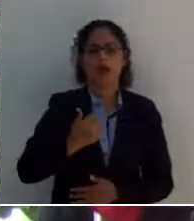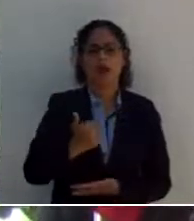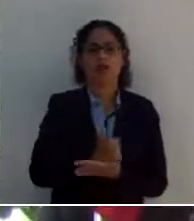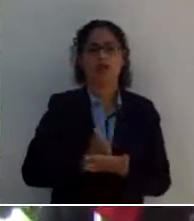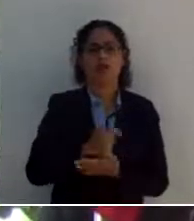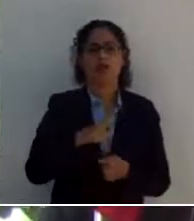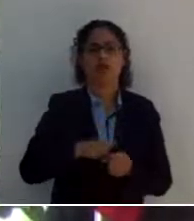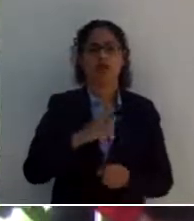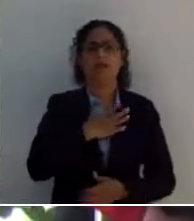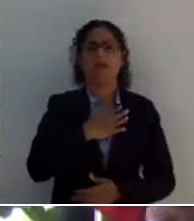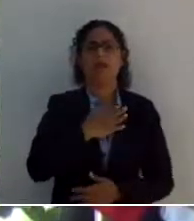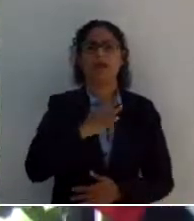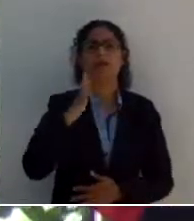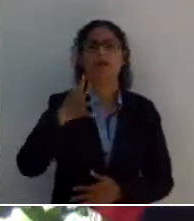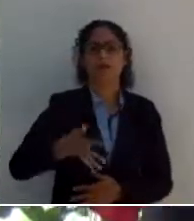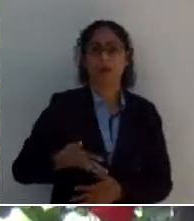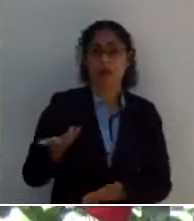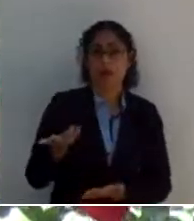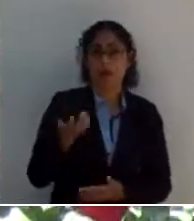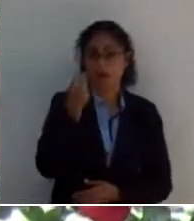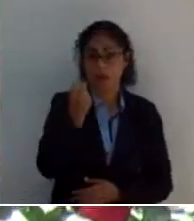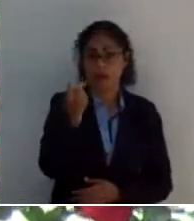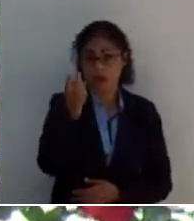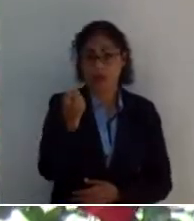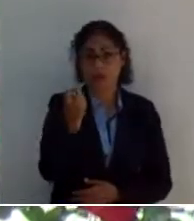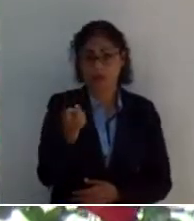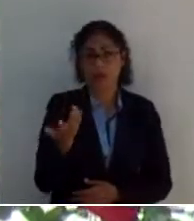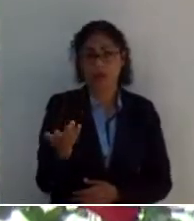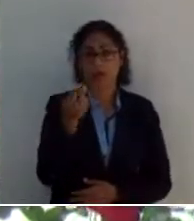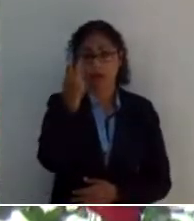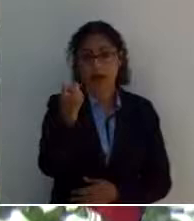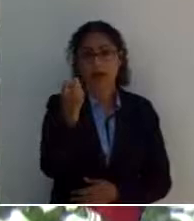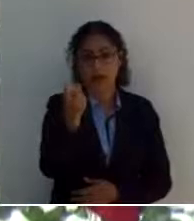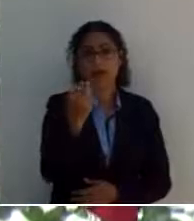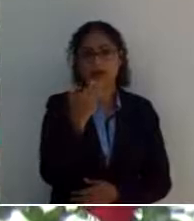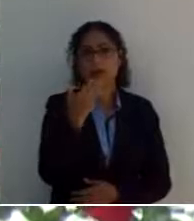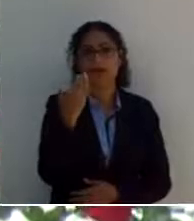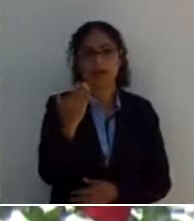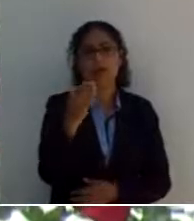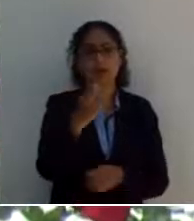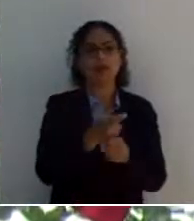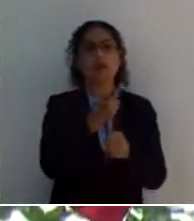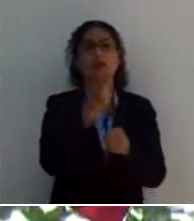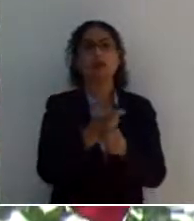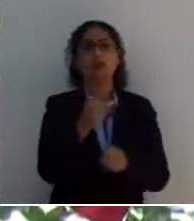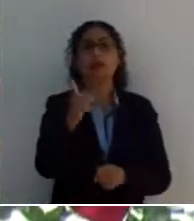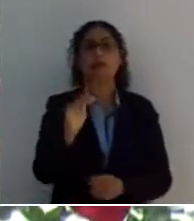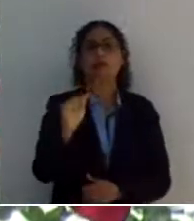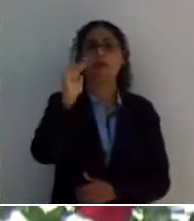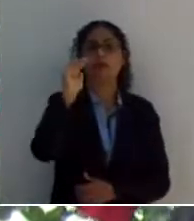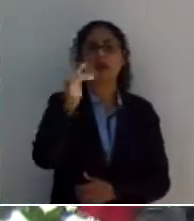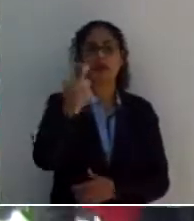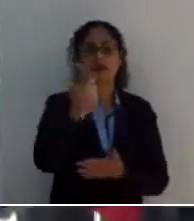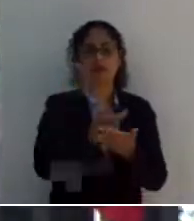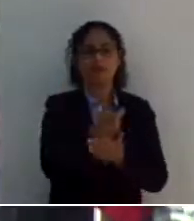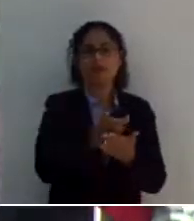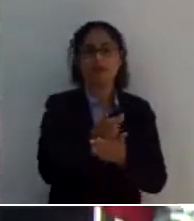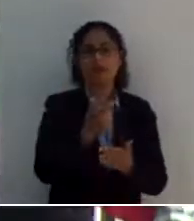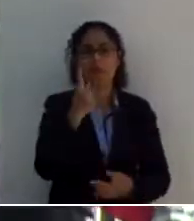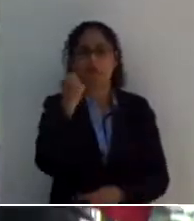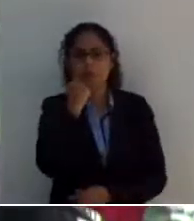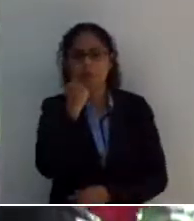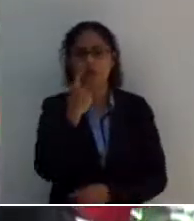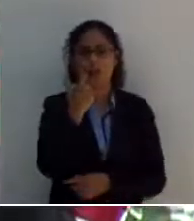azul, porque ese es el tema superior. Más allá del salario, más allá de